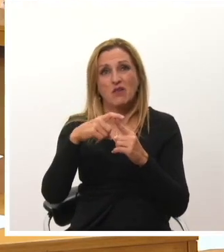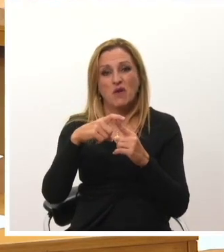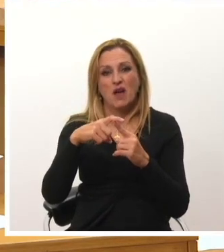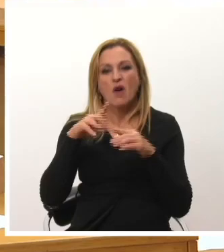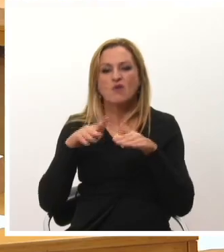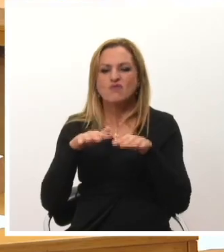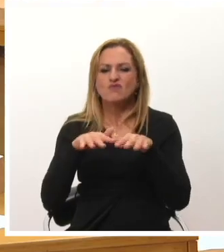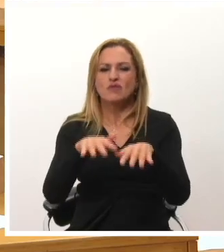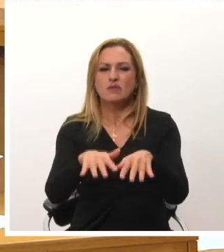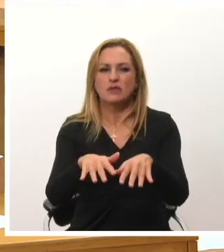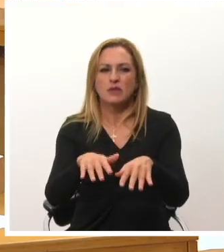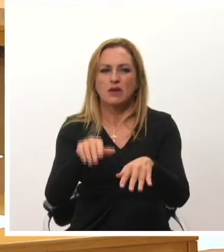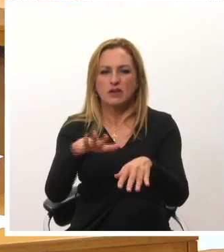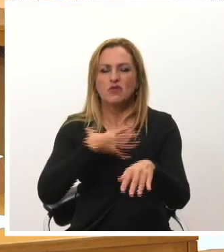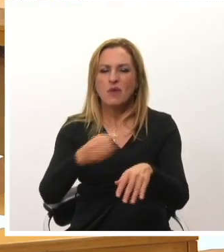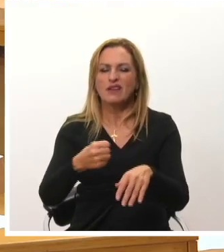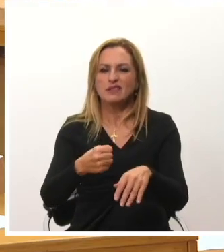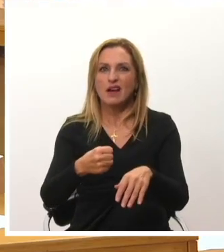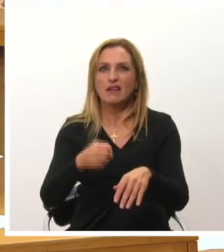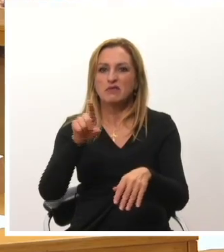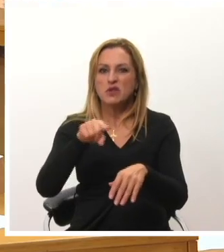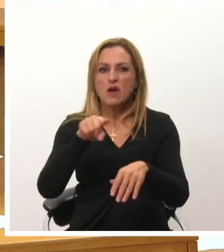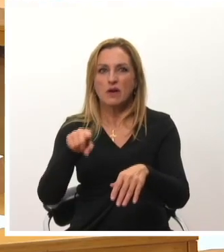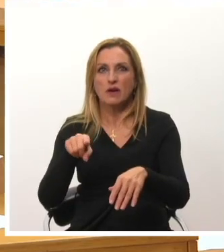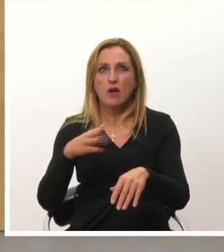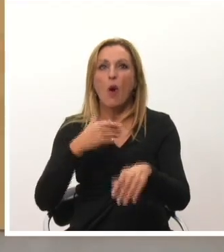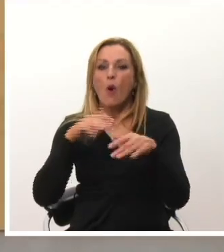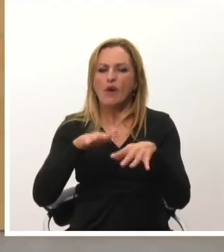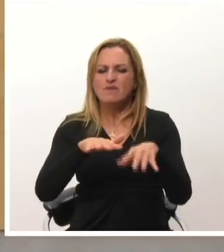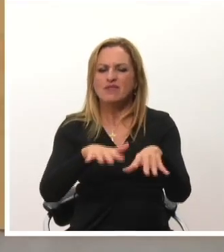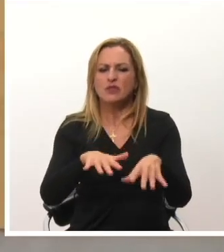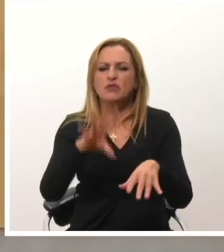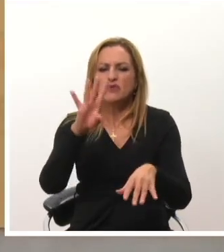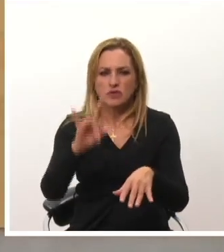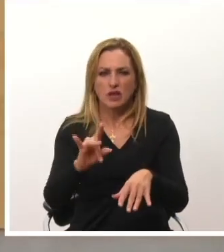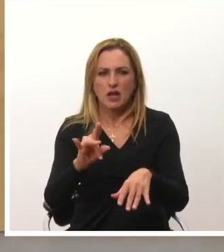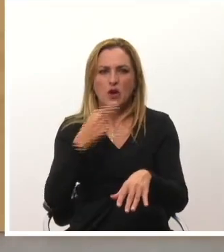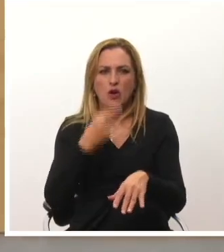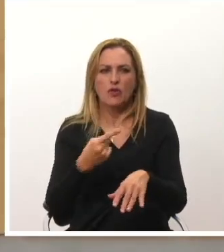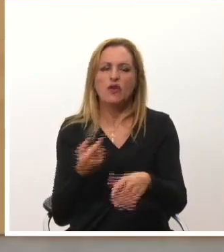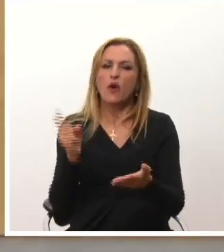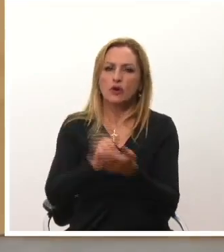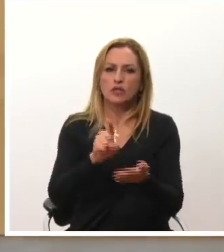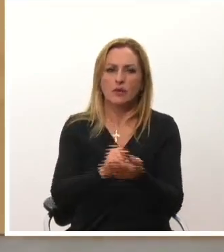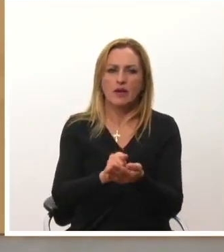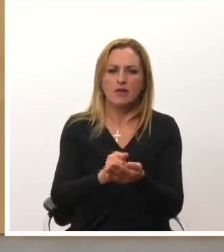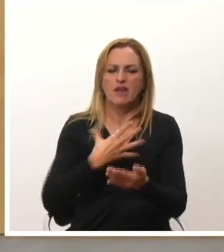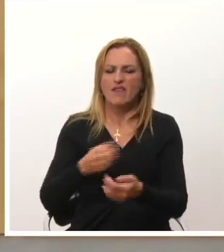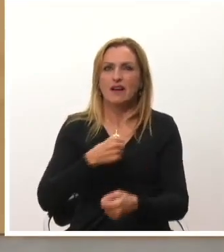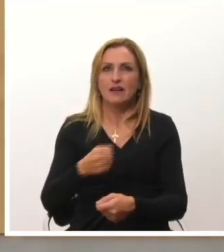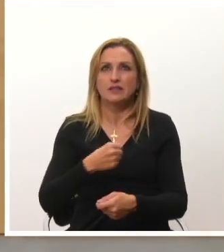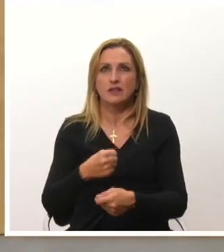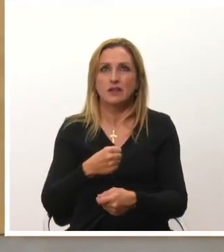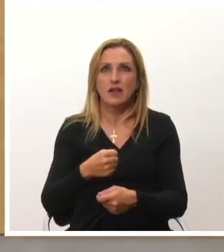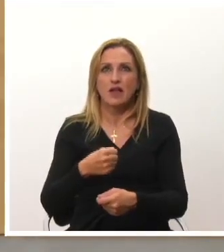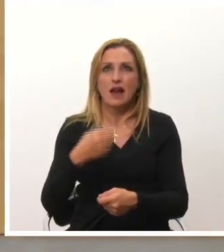esa es su valentía bueno mire fue una invasión lo digo otra vez fue una invasión qué valiente soy pero no dice lo de la